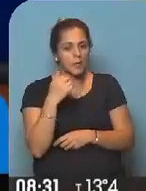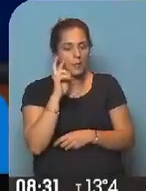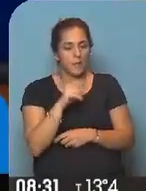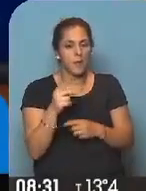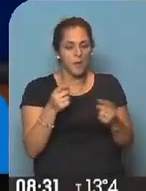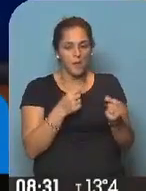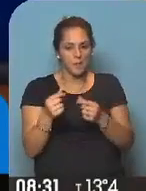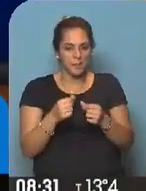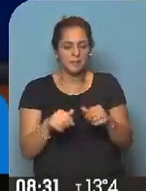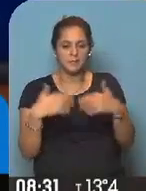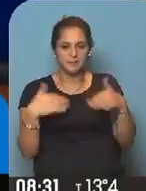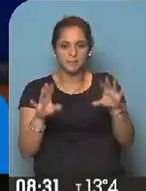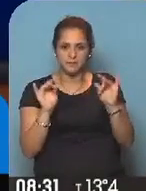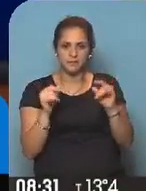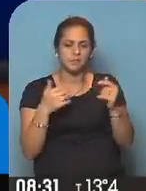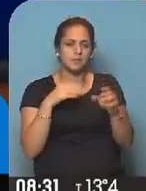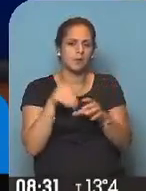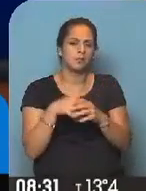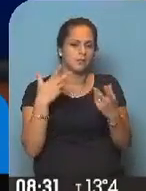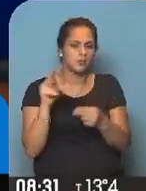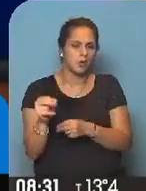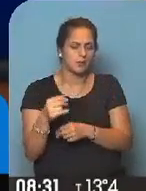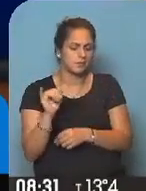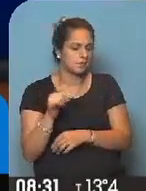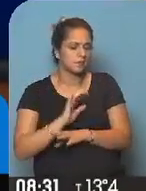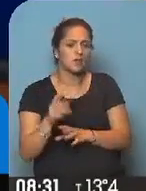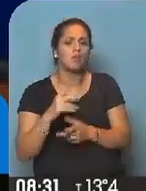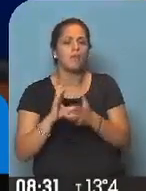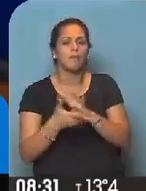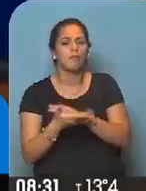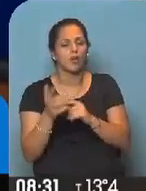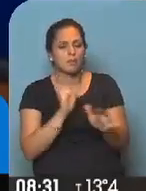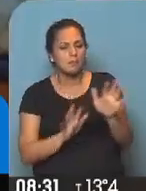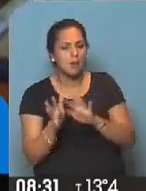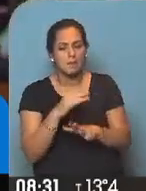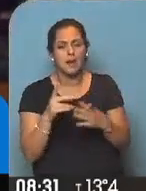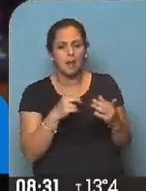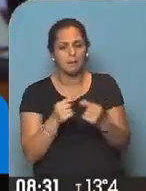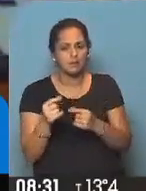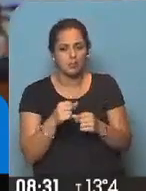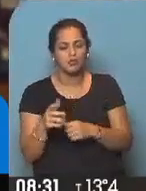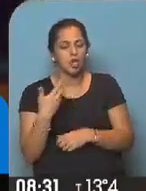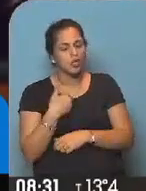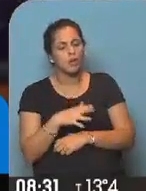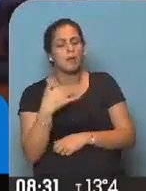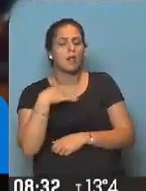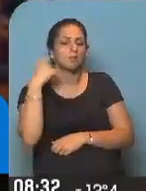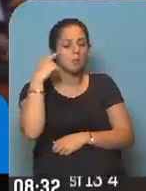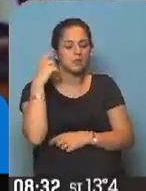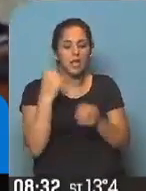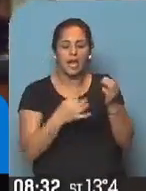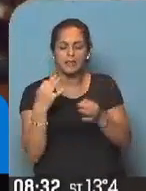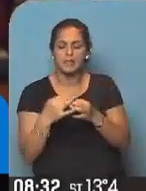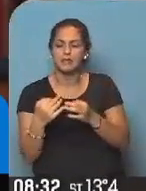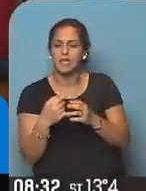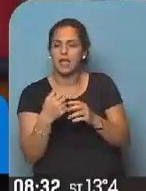complejo nosotros vamos a votar en contra no hay manera de rearmar este presupuesto un presupuesto normal uno se puede poner a analizar dos o